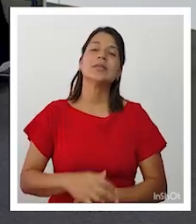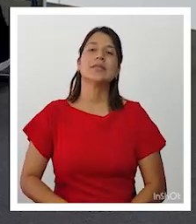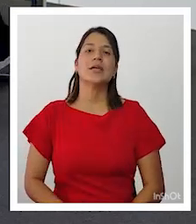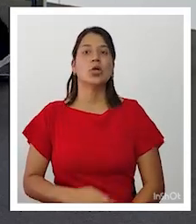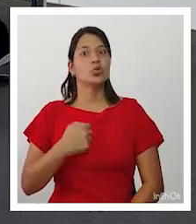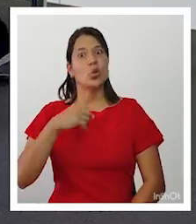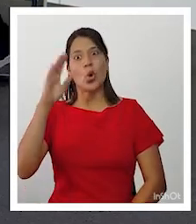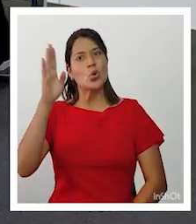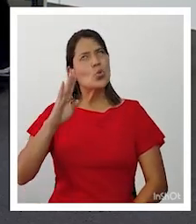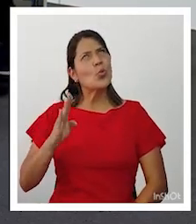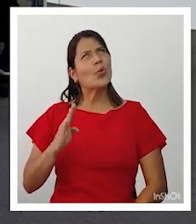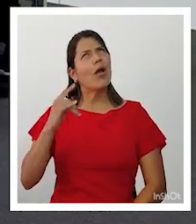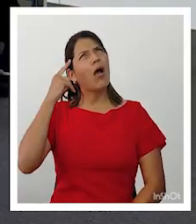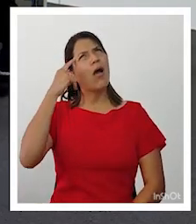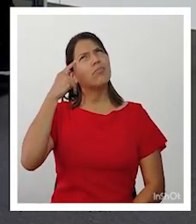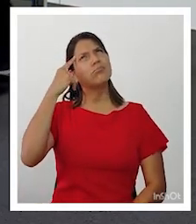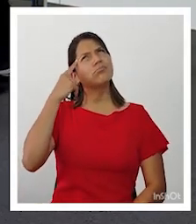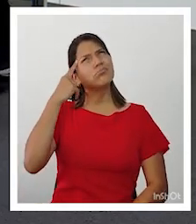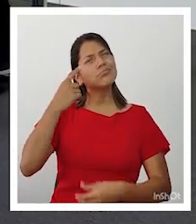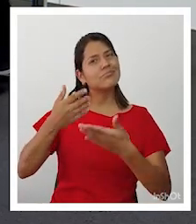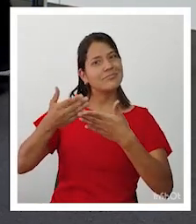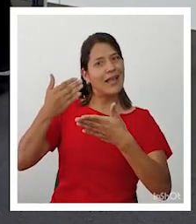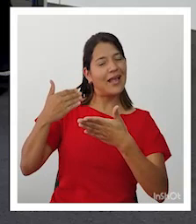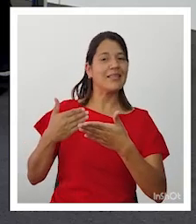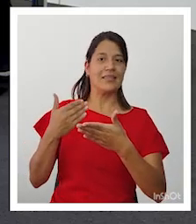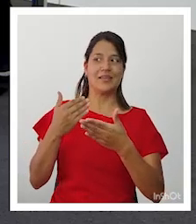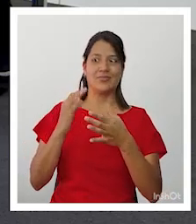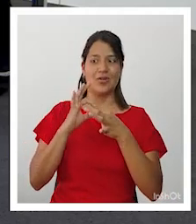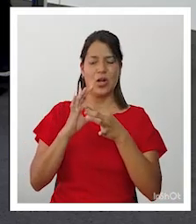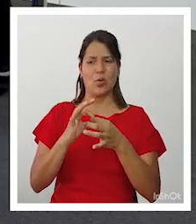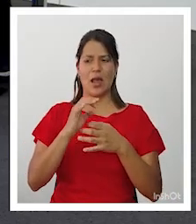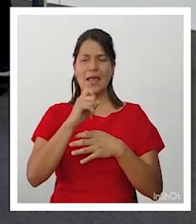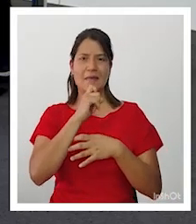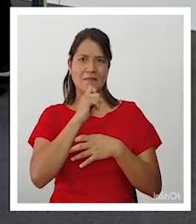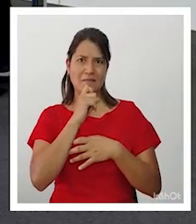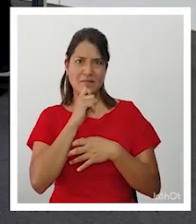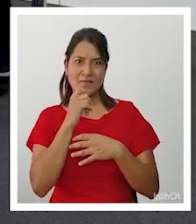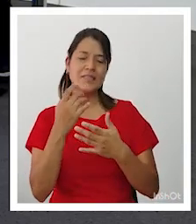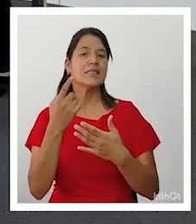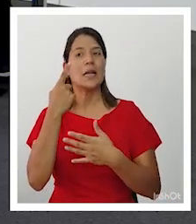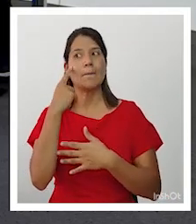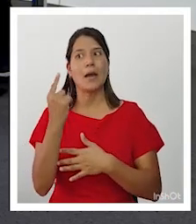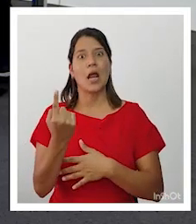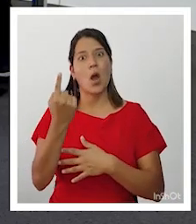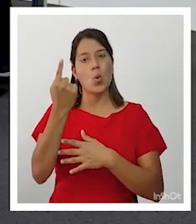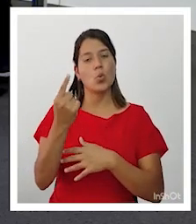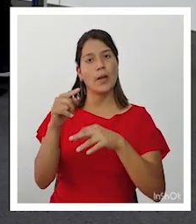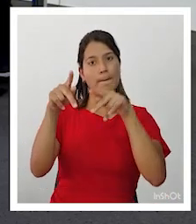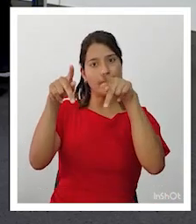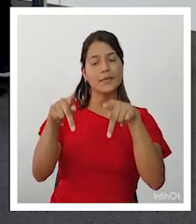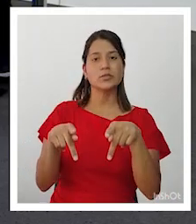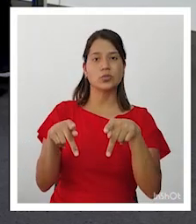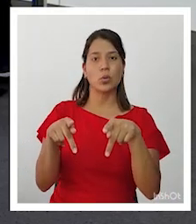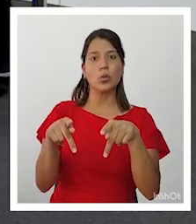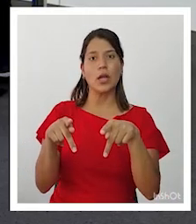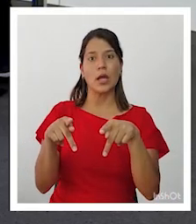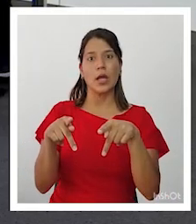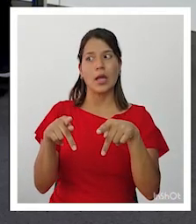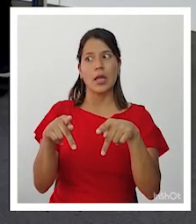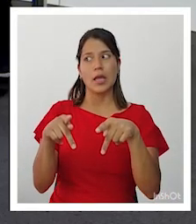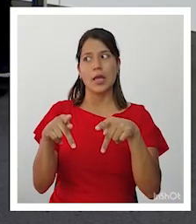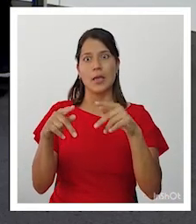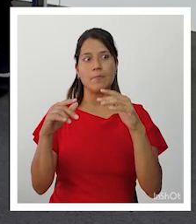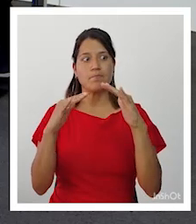yo tomado conciencia de lo difícil que puede ser para una persona vivir en un